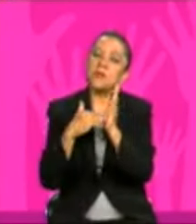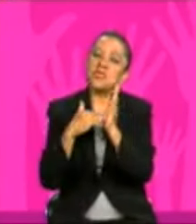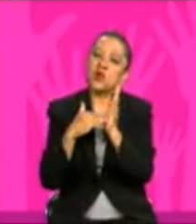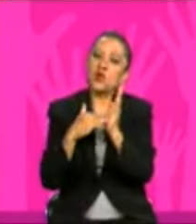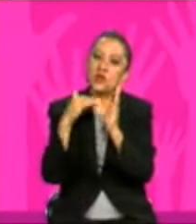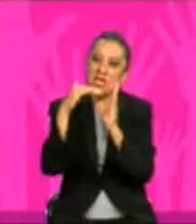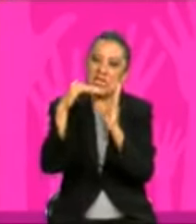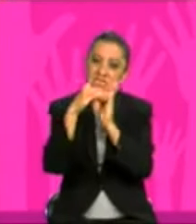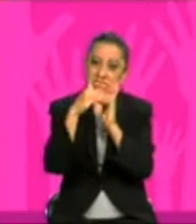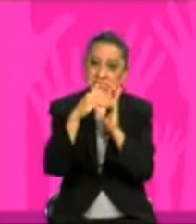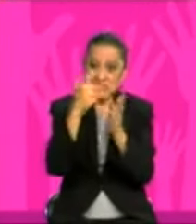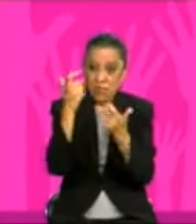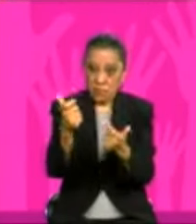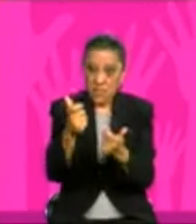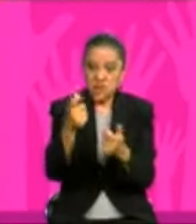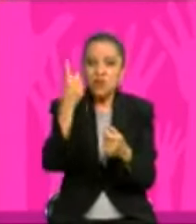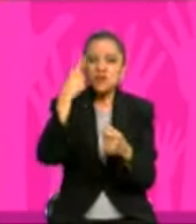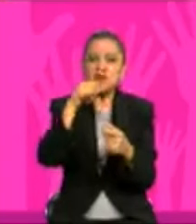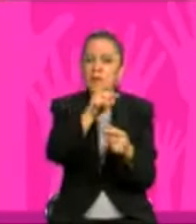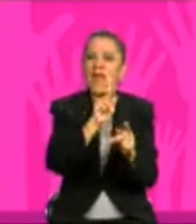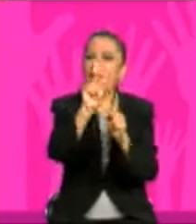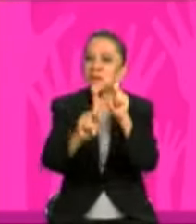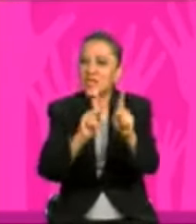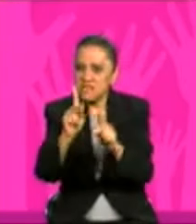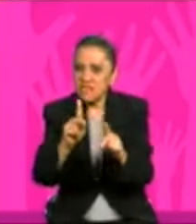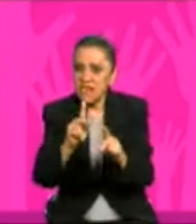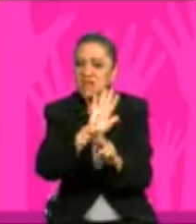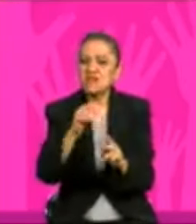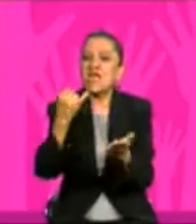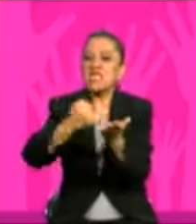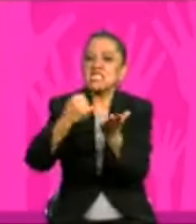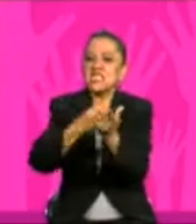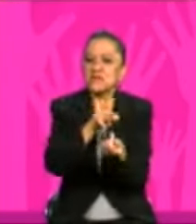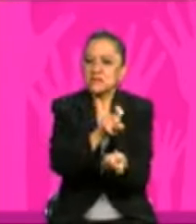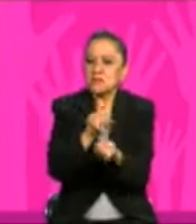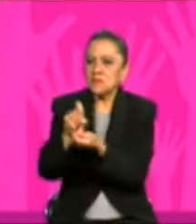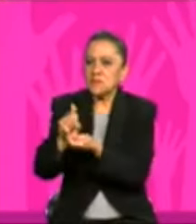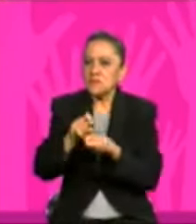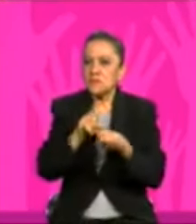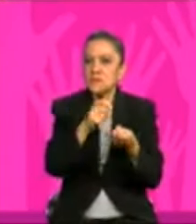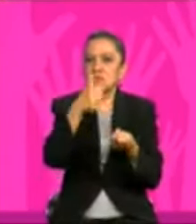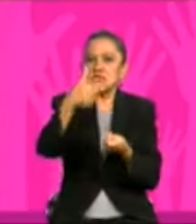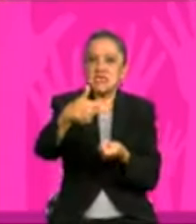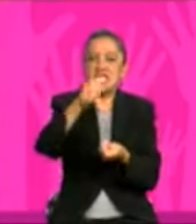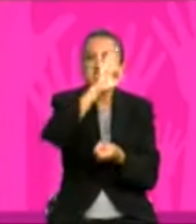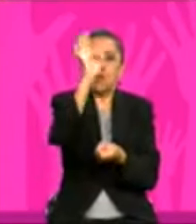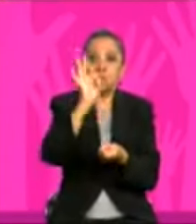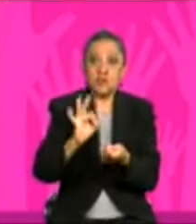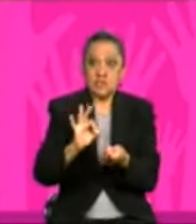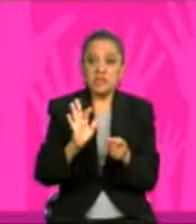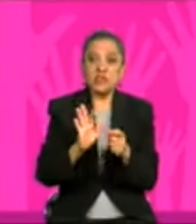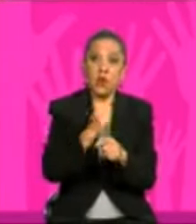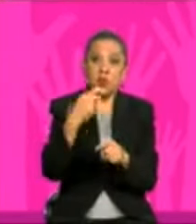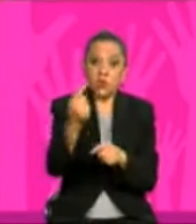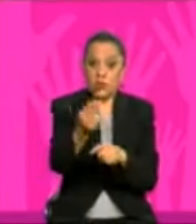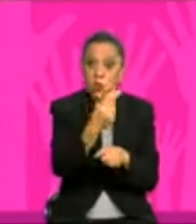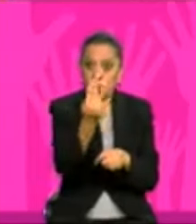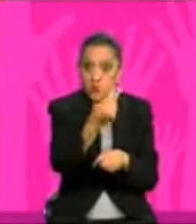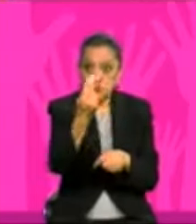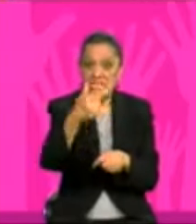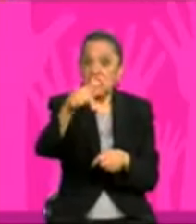y nos comprometemos a recuperar la tasa de interés del 6%, que por cierto, la subieron ustedes